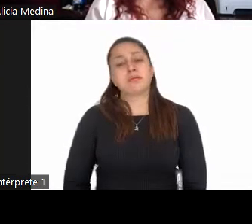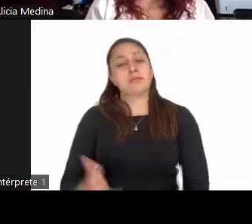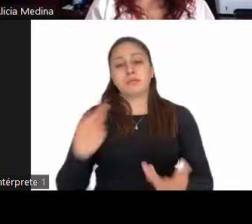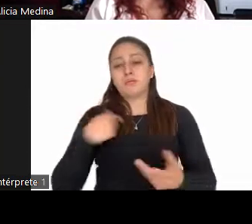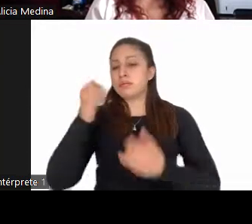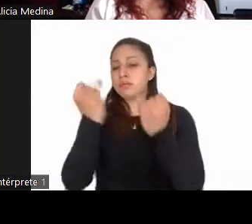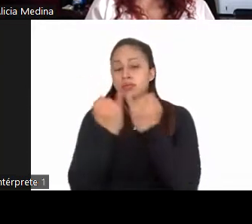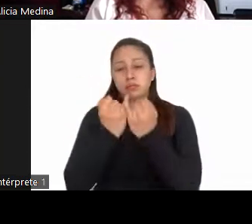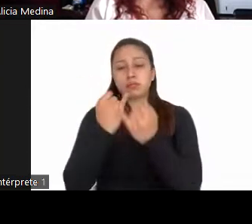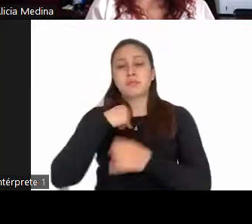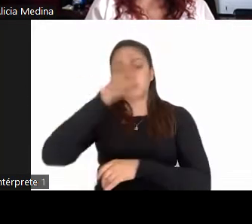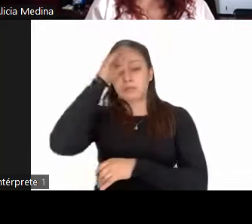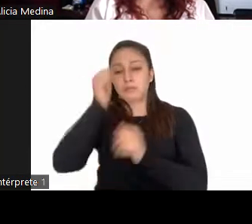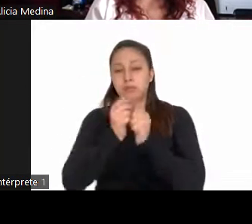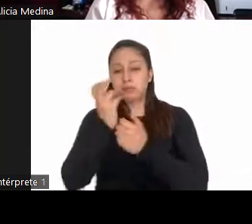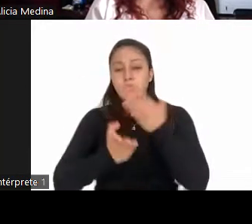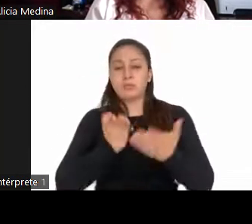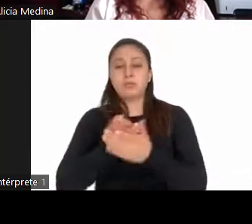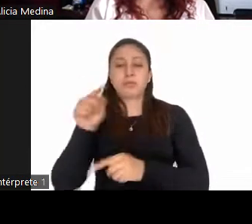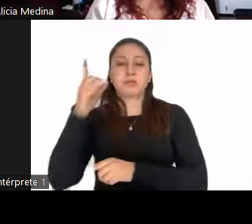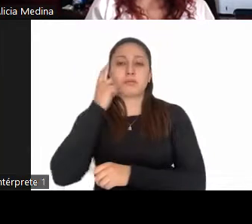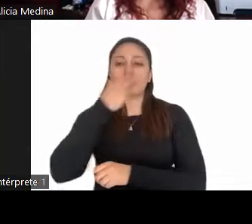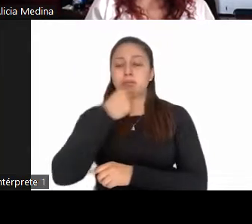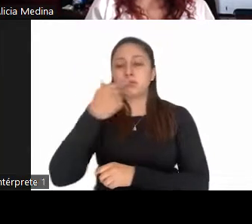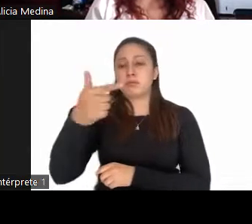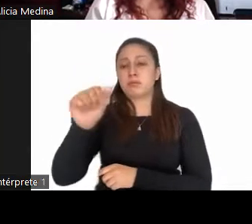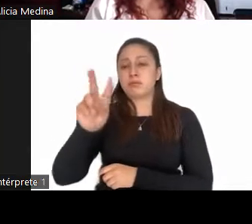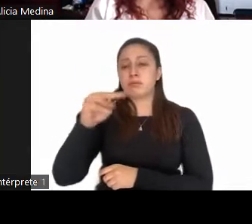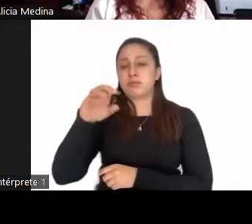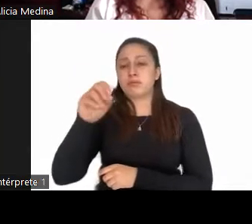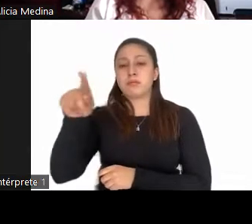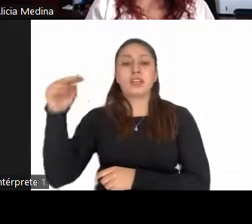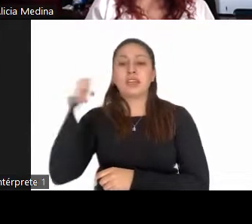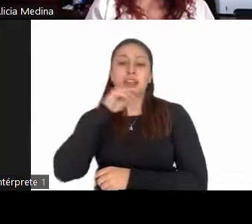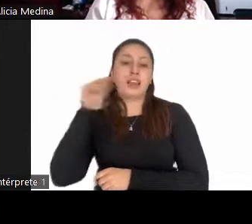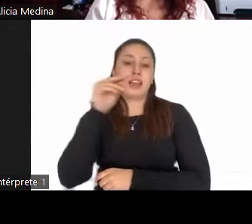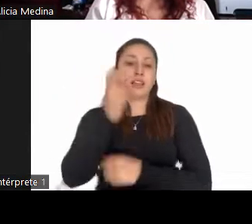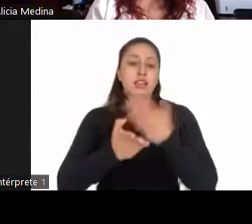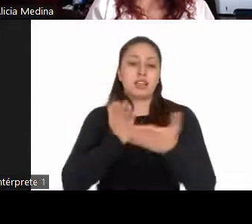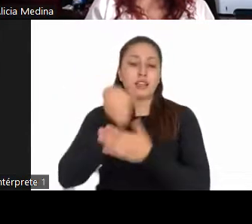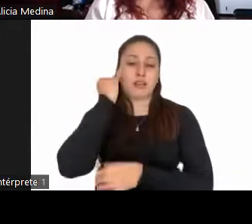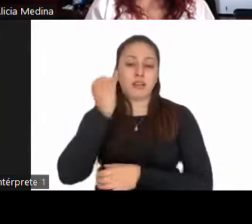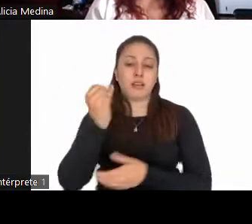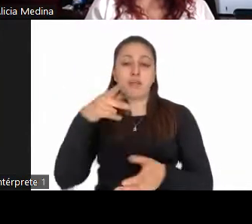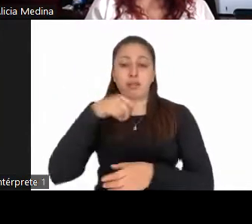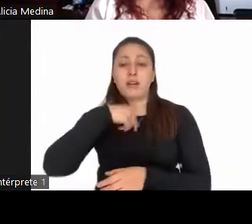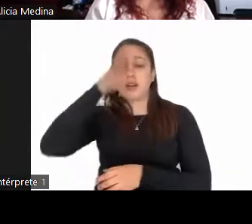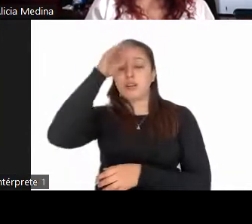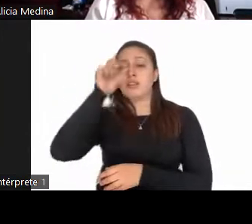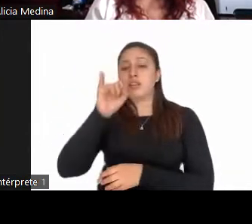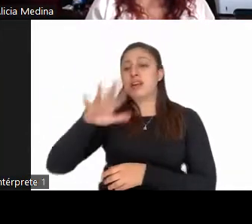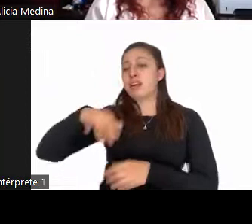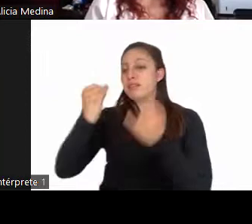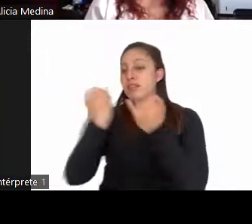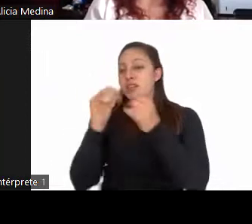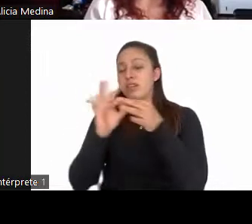felicitar al diputado Gaviño, que fue promovente, nos ganó en meter la iniciativa, y coincidir también con lo que decía la diputada